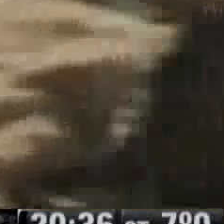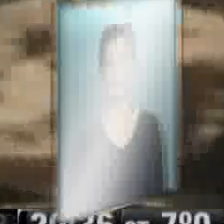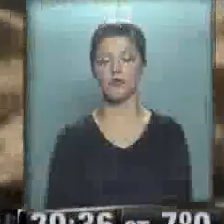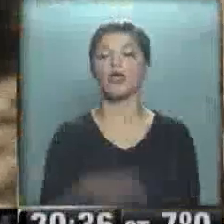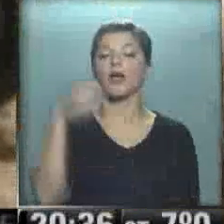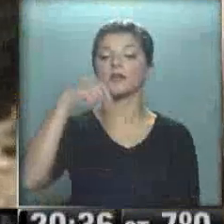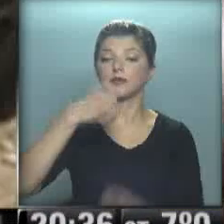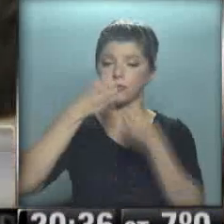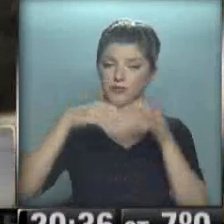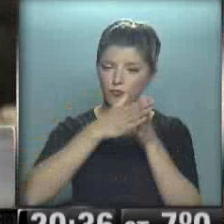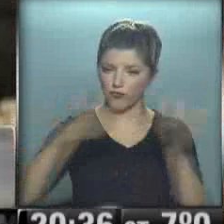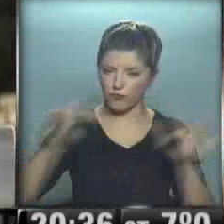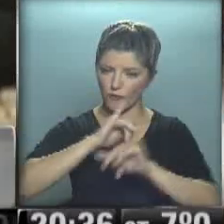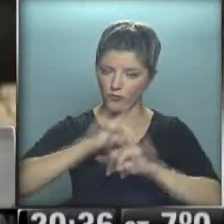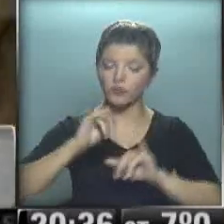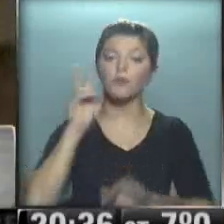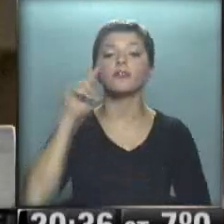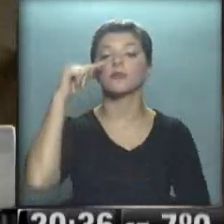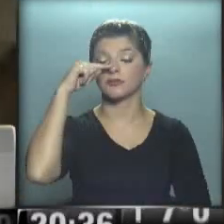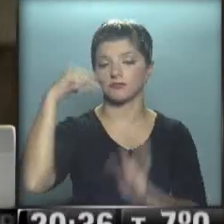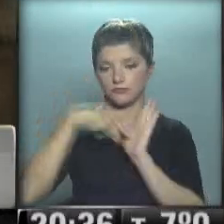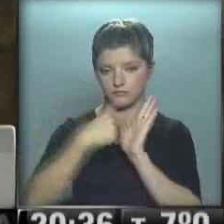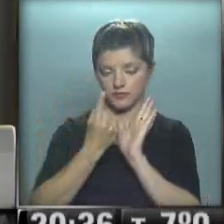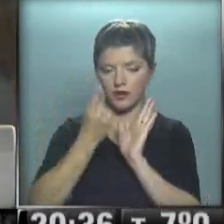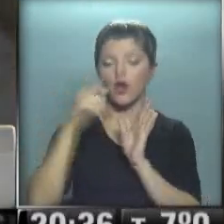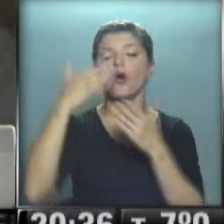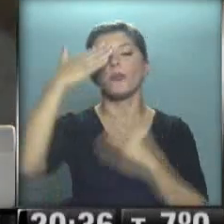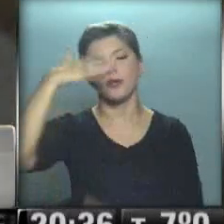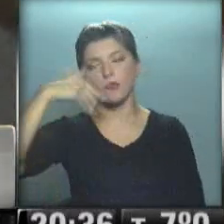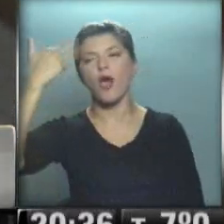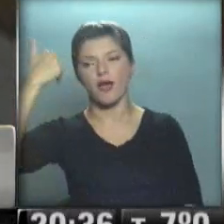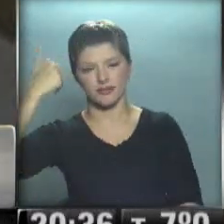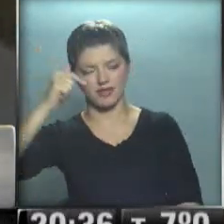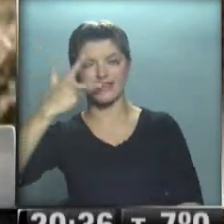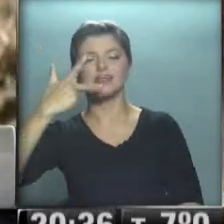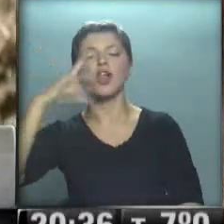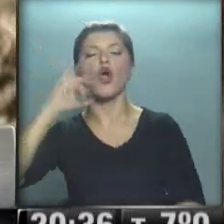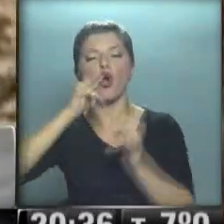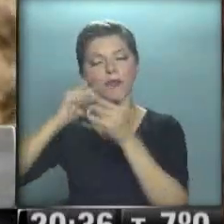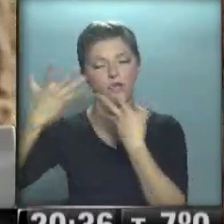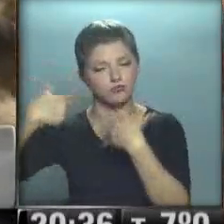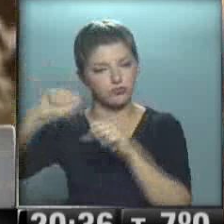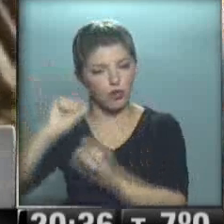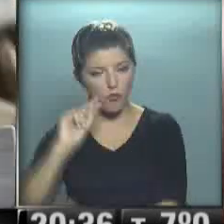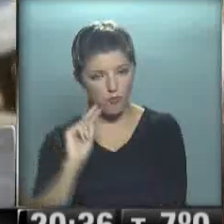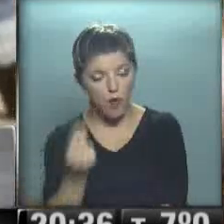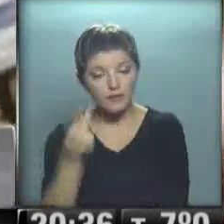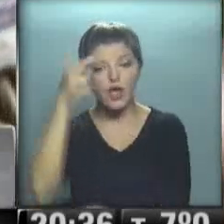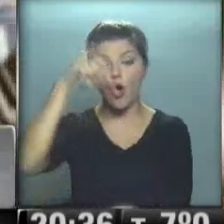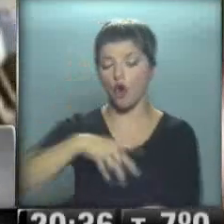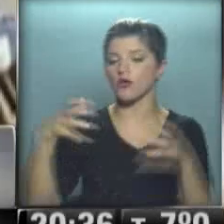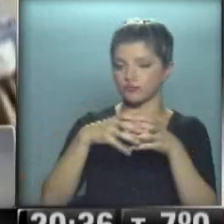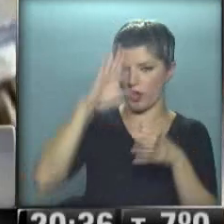Abrimos este bloque de Visión 7 Central, ya que luego del hallazgo de los tres cadáveres de jóvenes israelíes, el ejército